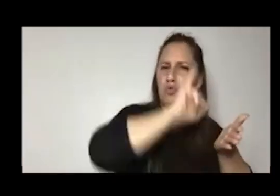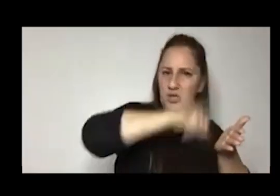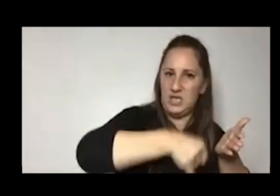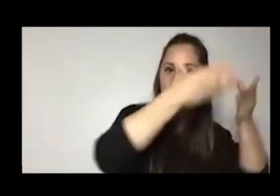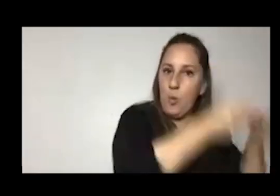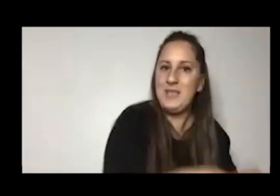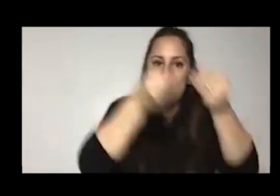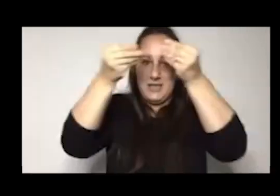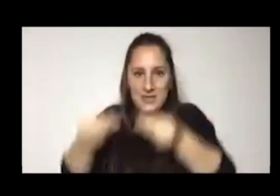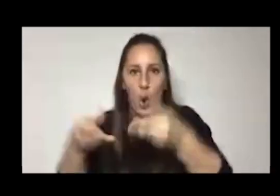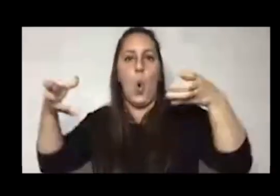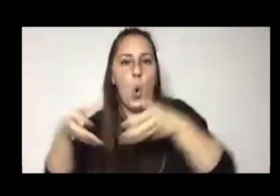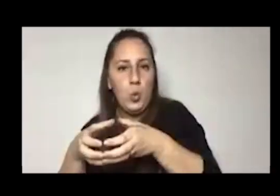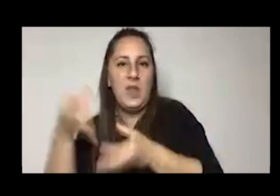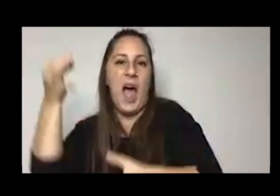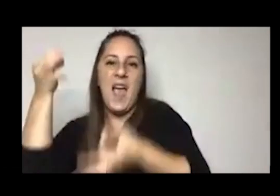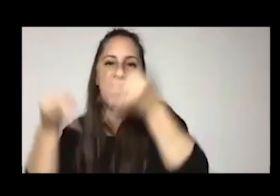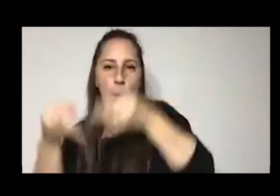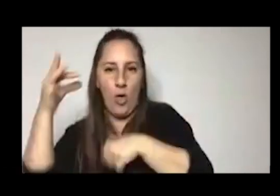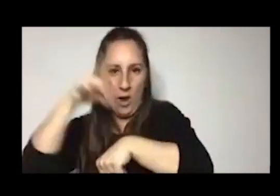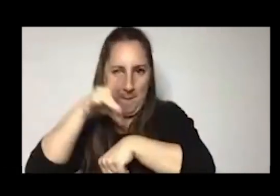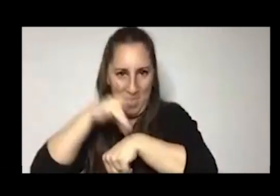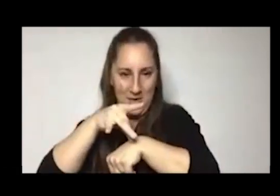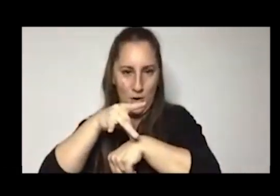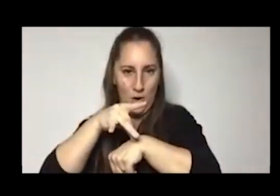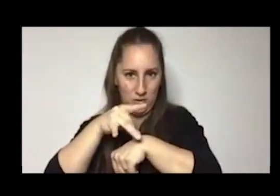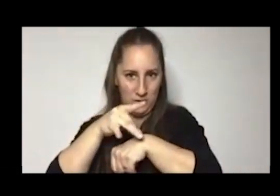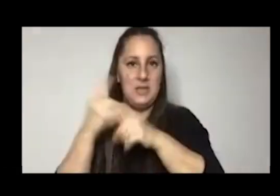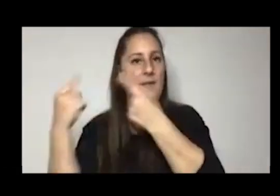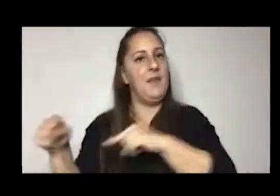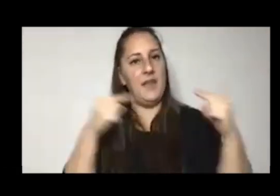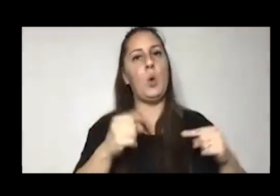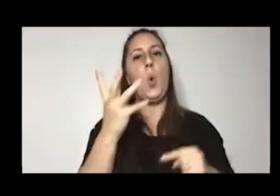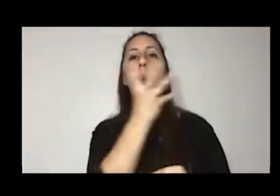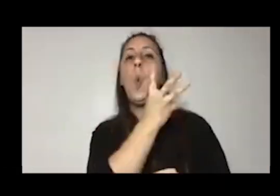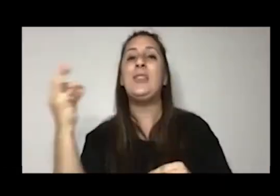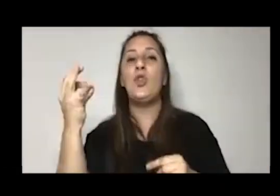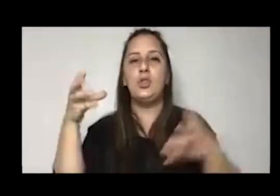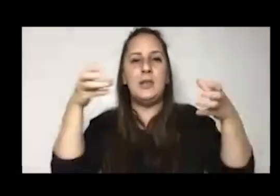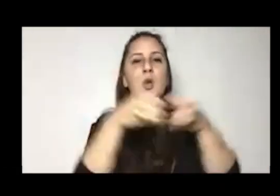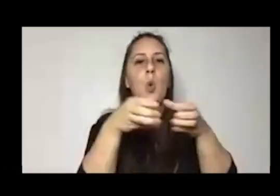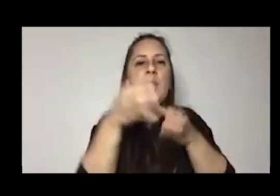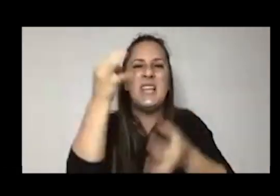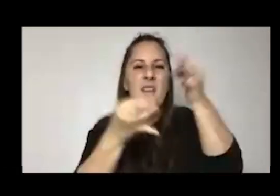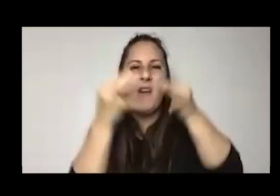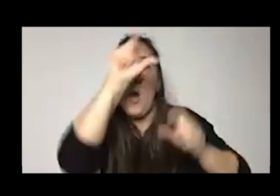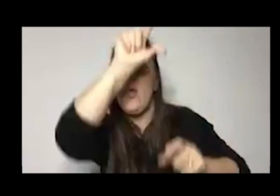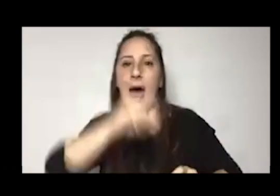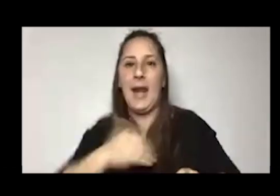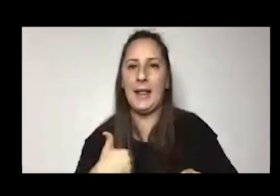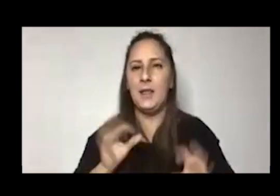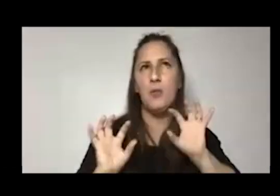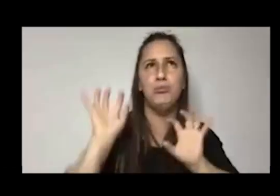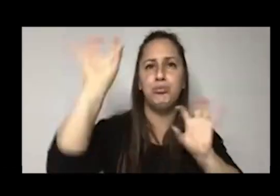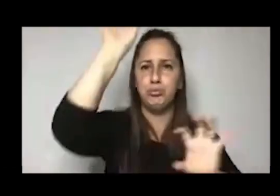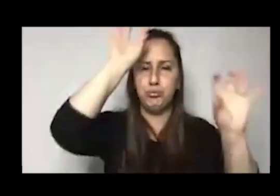evaluadora de su municipio, que como bien decían, son alrededor de 400 juntas a nivel país. Pero es la junta evaluadora